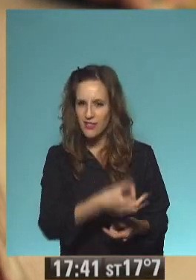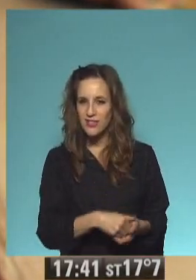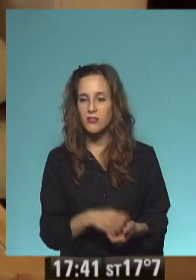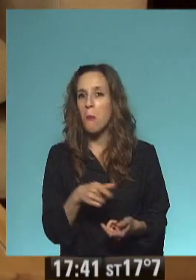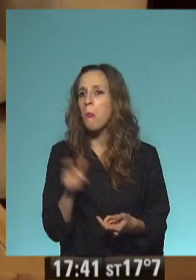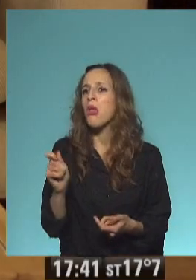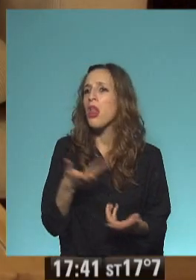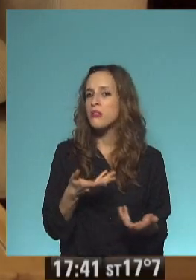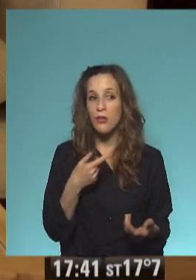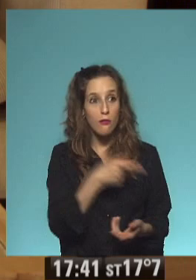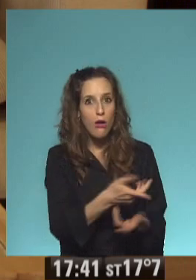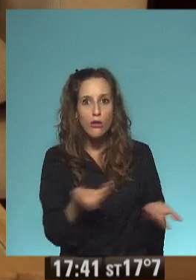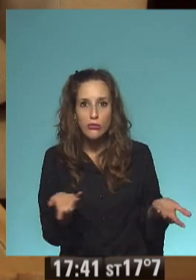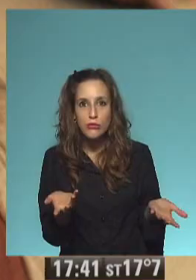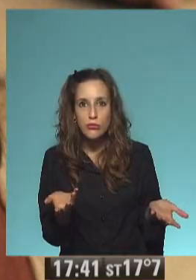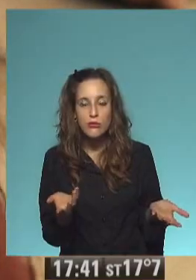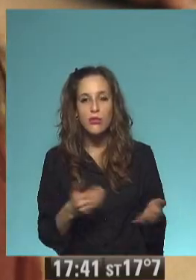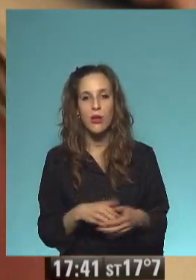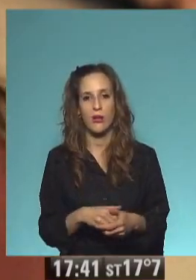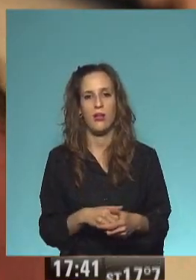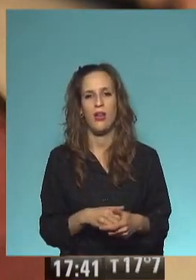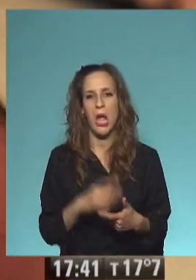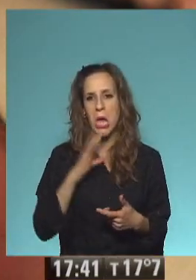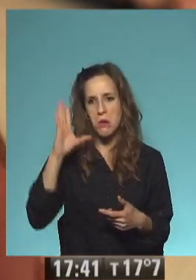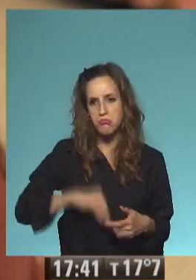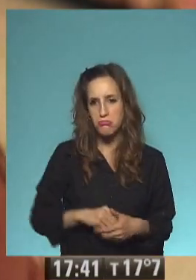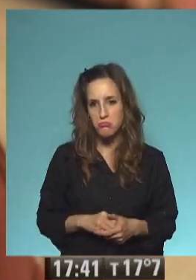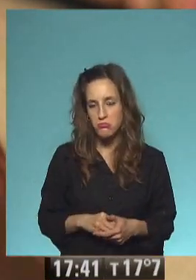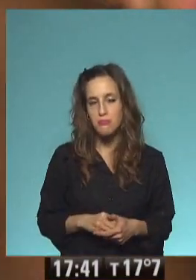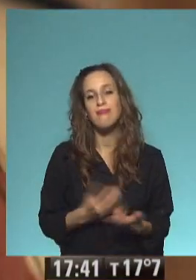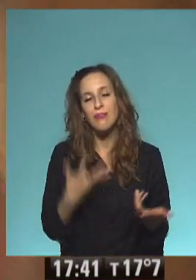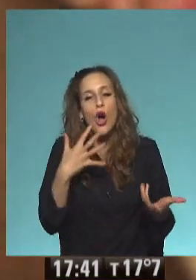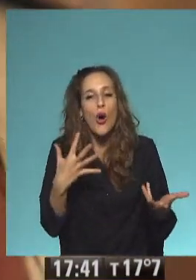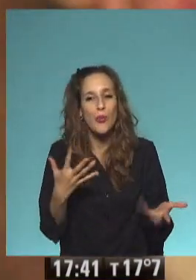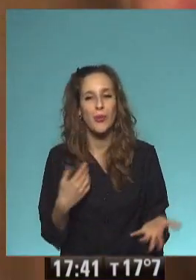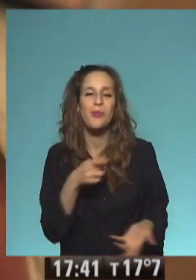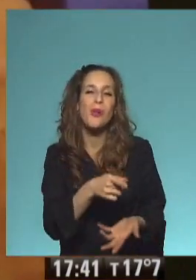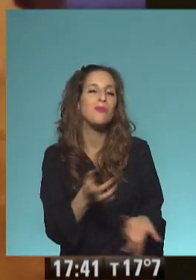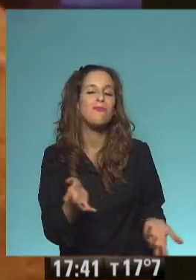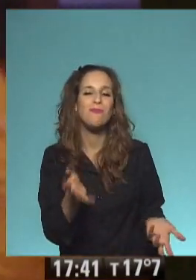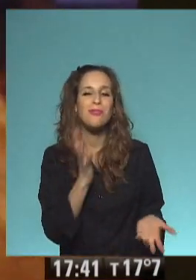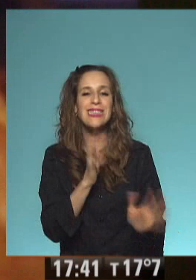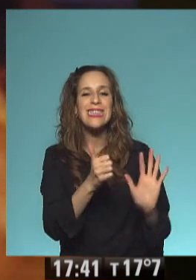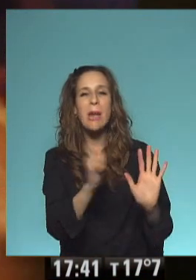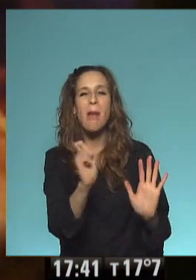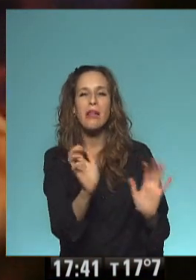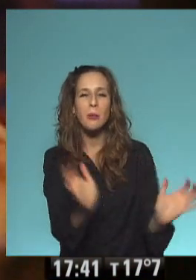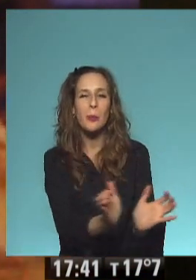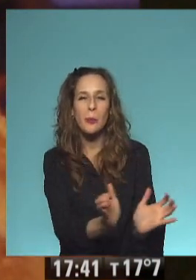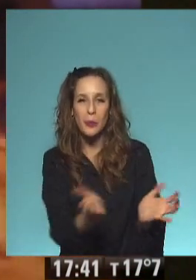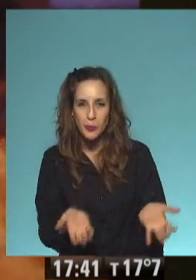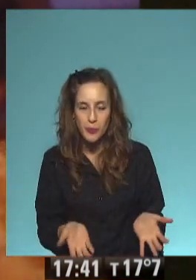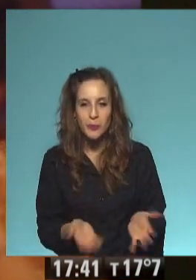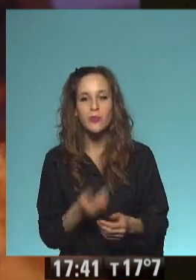¿Quién es? Vos, Martu. No me acuerdo nada de eso. Obviamente, tenías solamente 6 meses. ¿Y